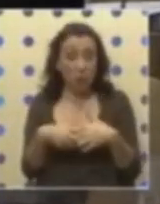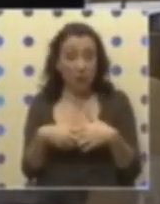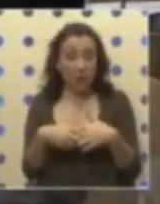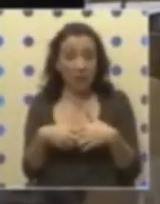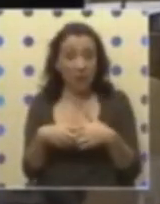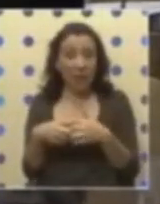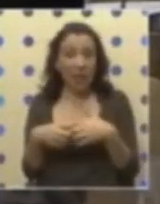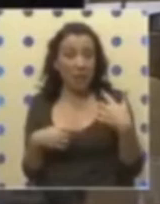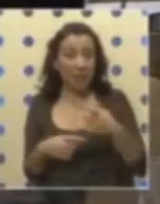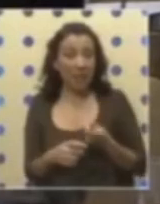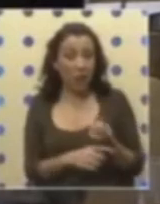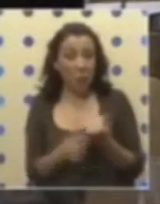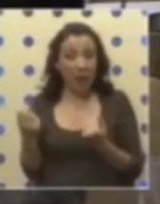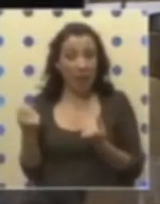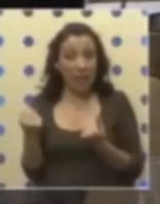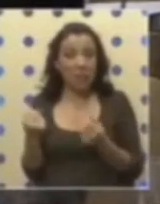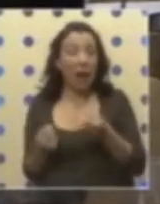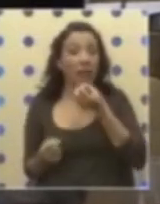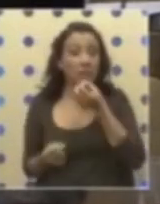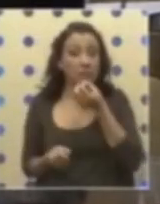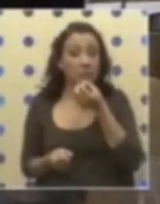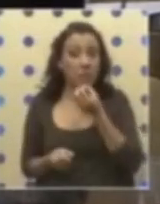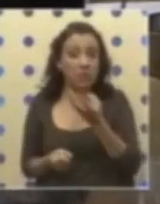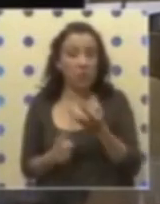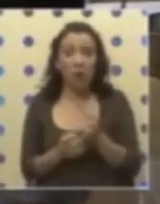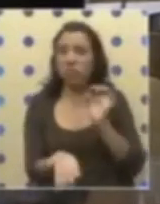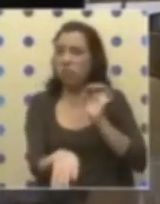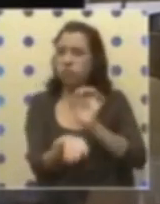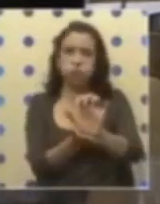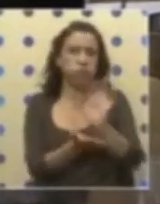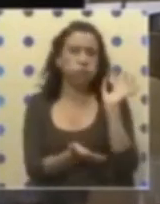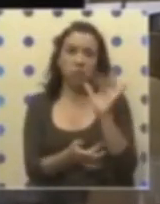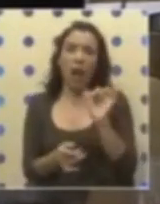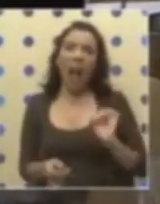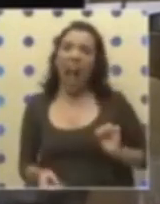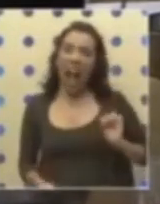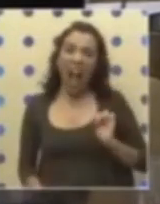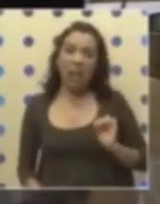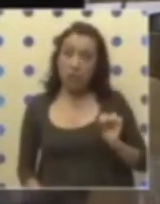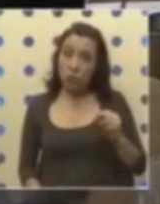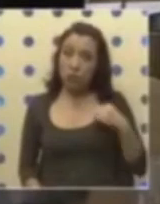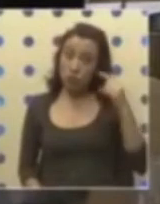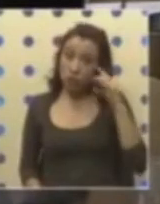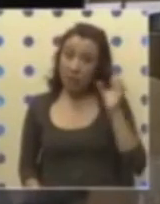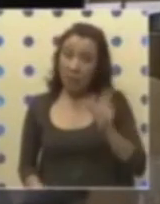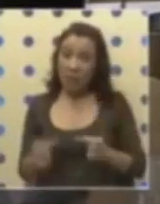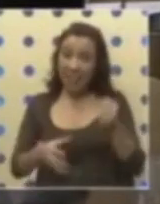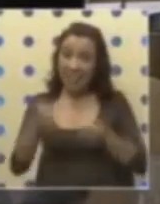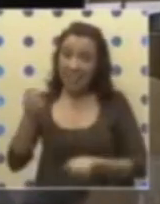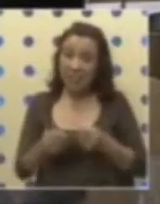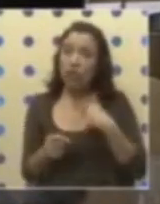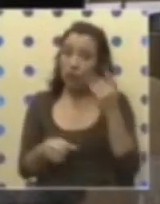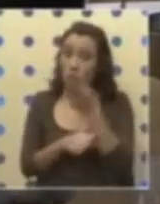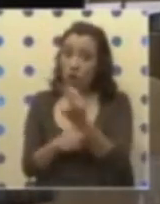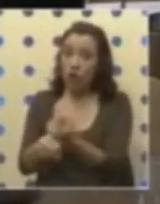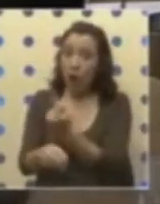industrias importantes que compran leche, para manifestarle el repudio por esta actitud. Yo sé que los productores han estado en